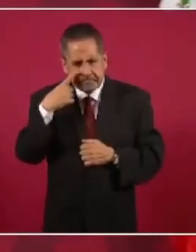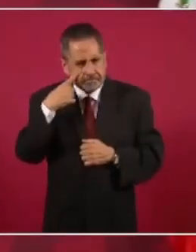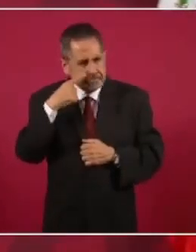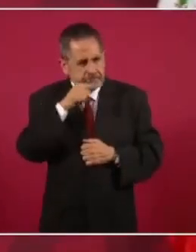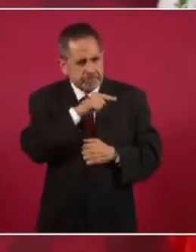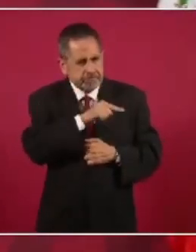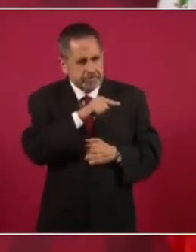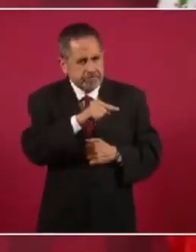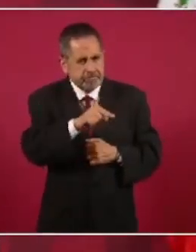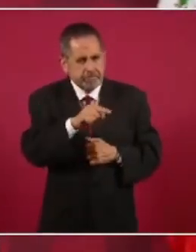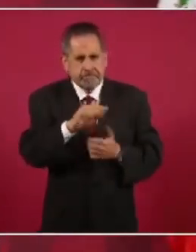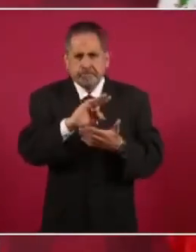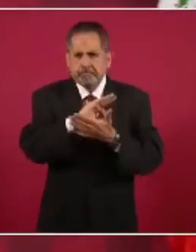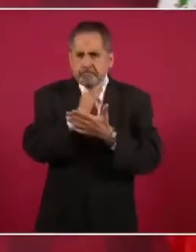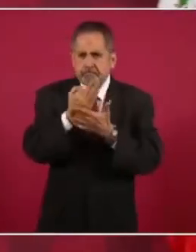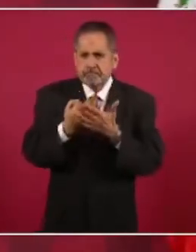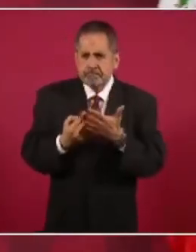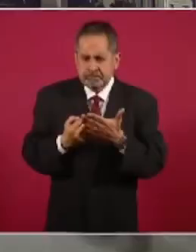una facturación